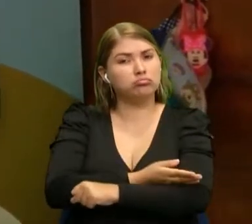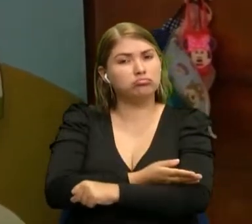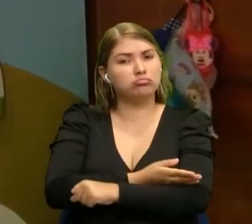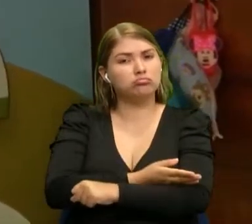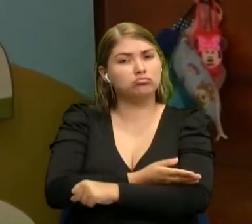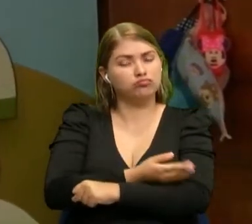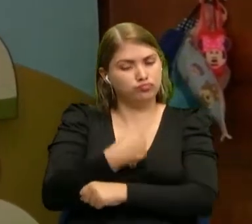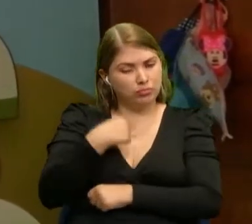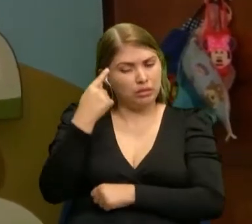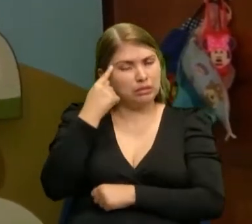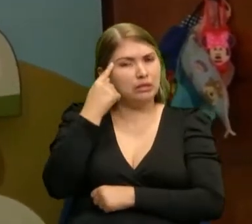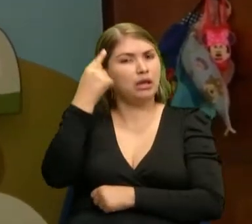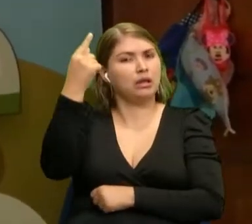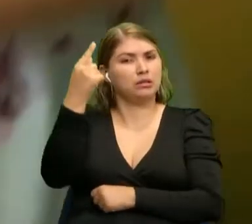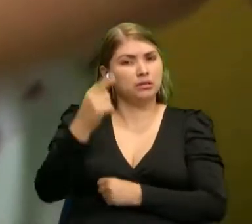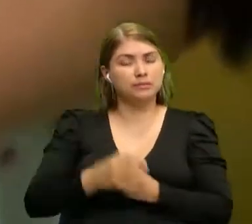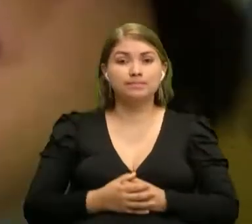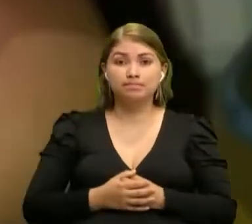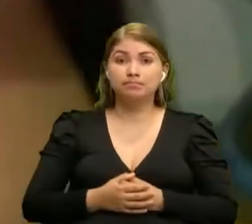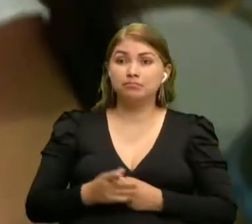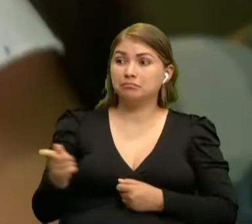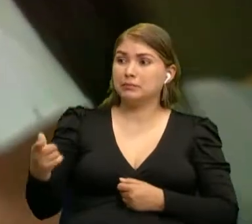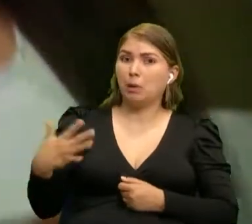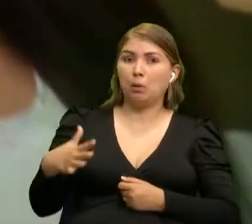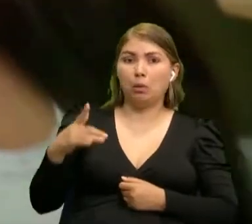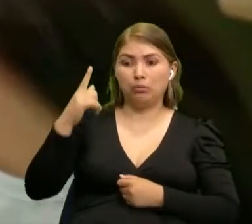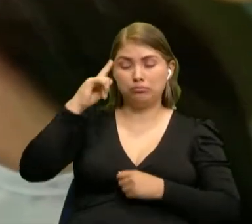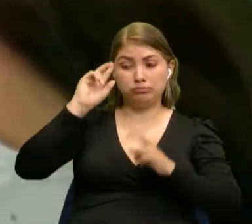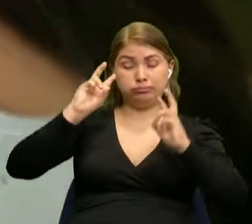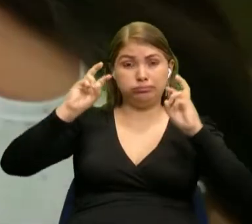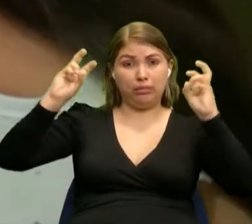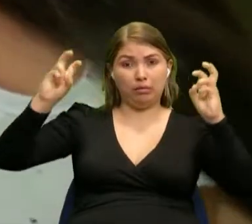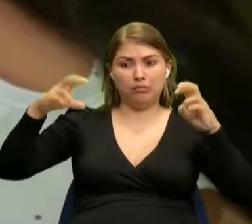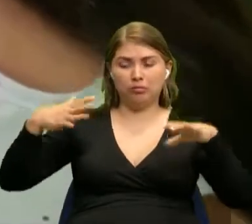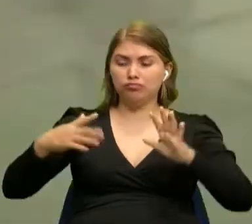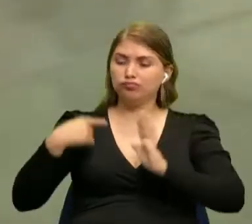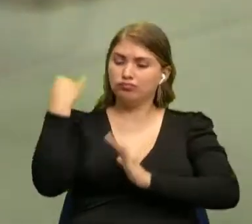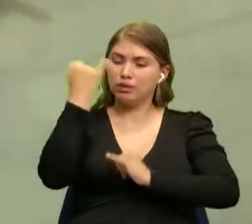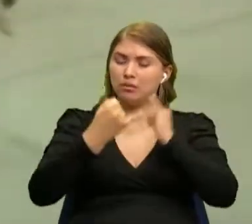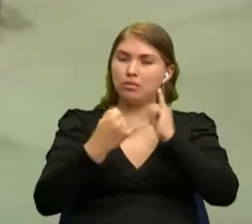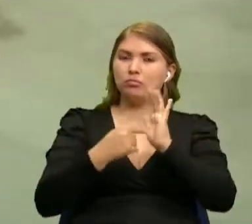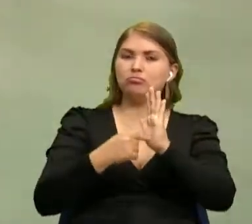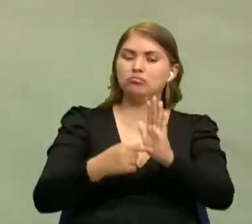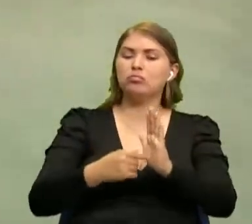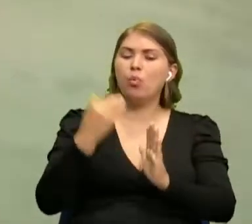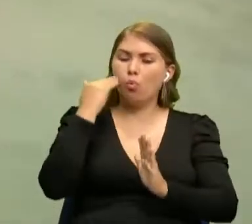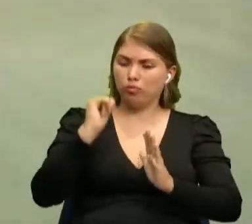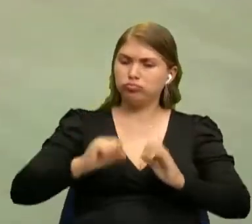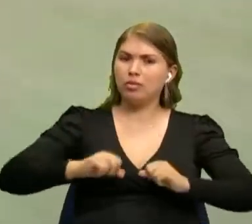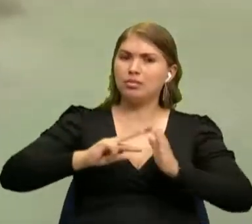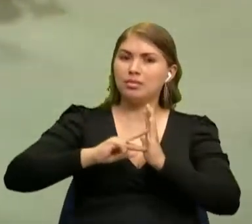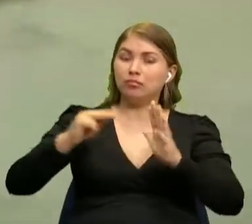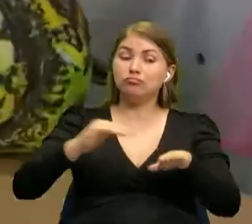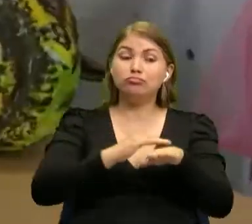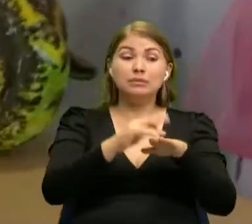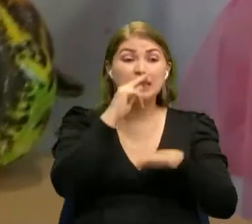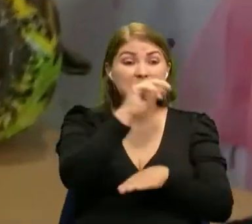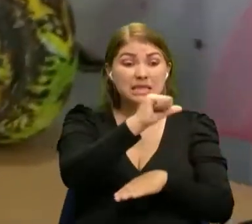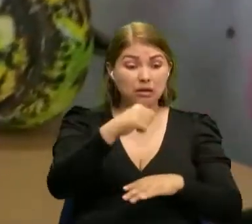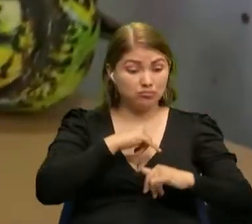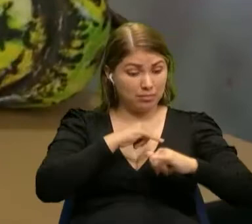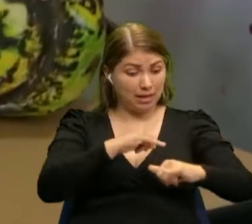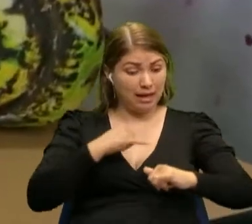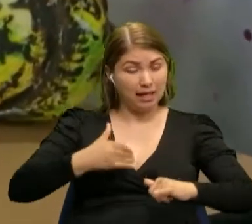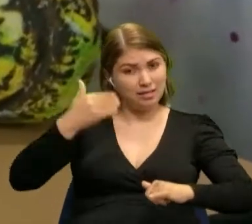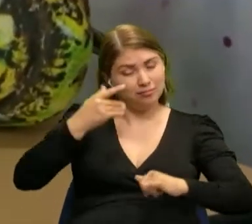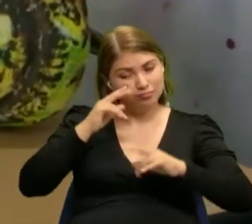somos inteligentes. Una pequeña científica que destaca el papel de la mujer en la tecnología invita a las niñas de su edad a